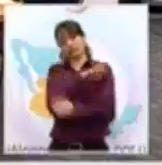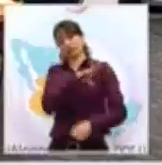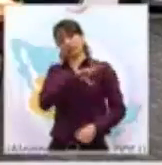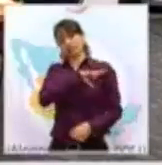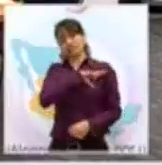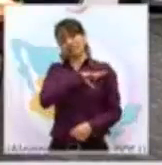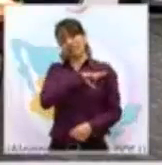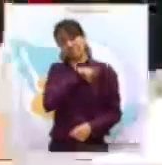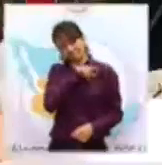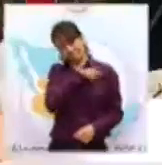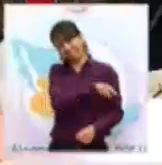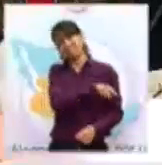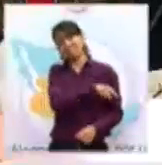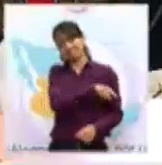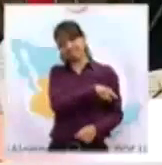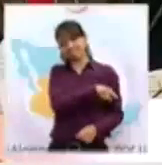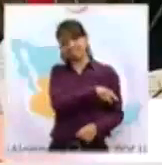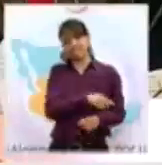privada.